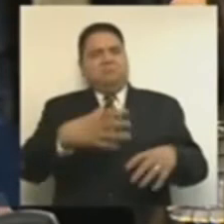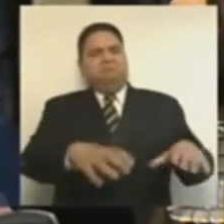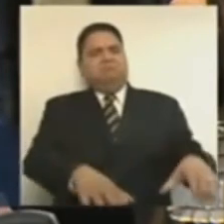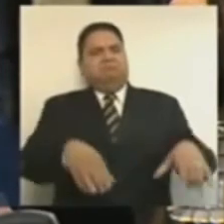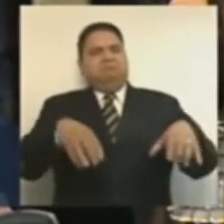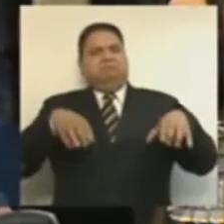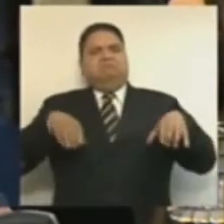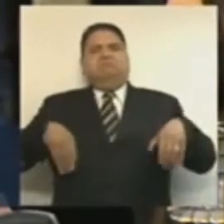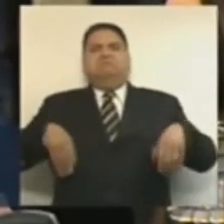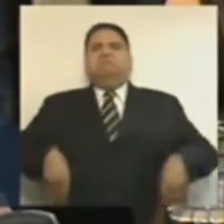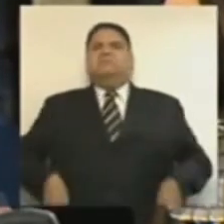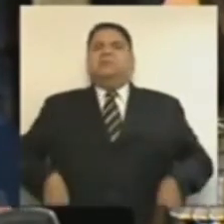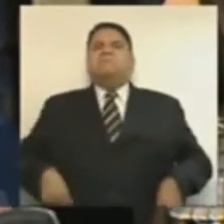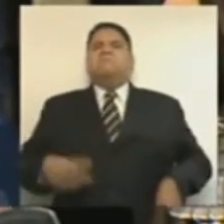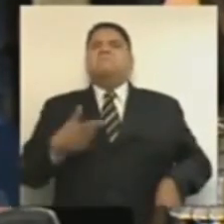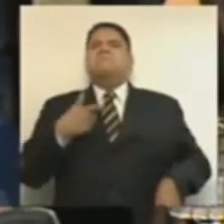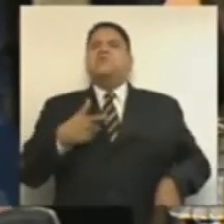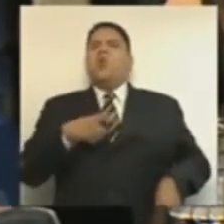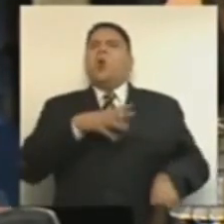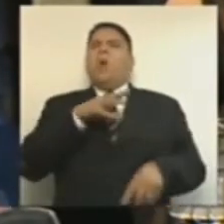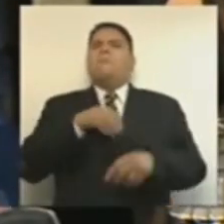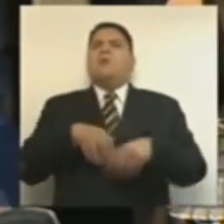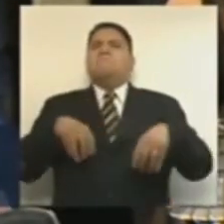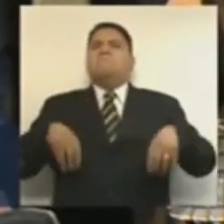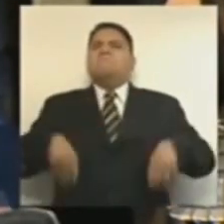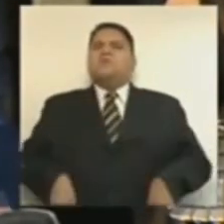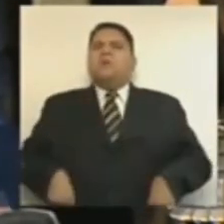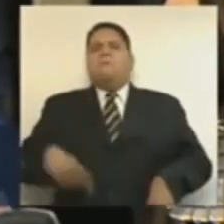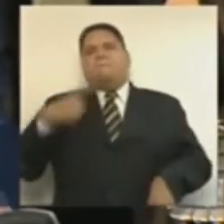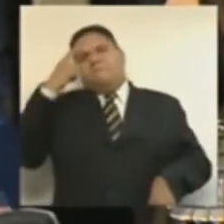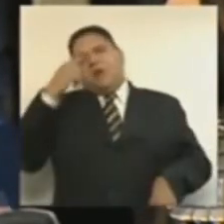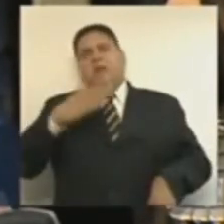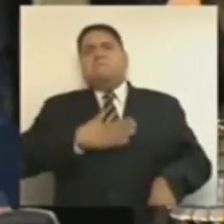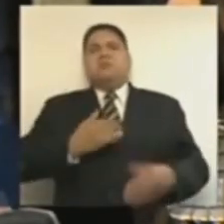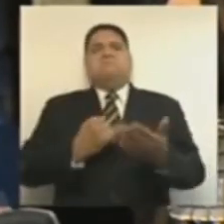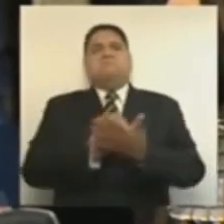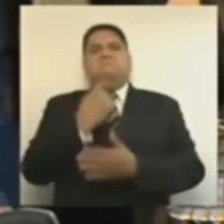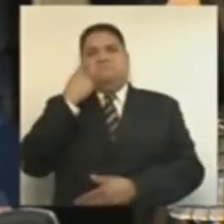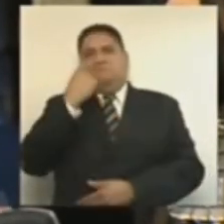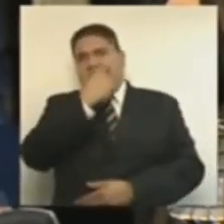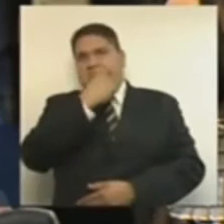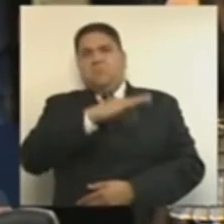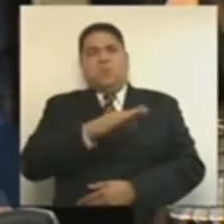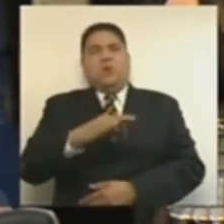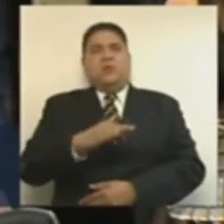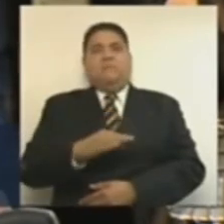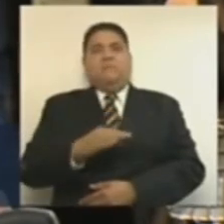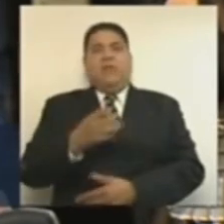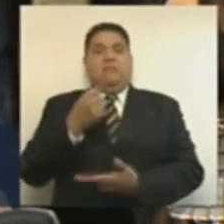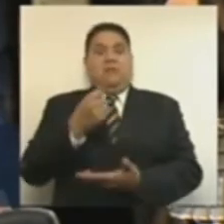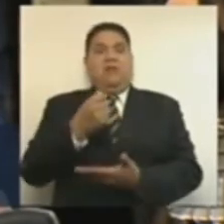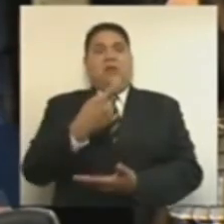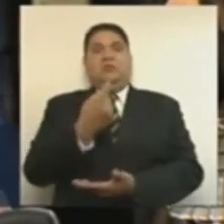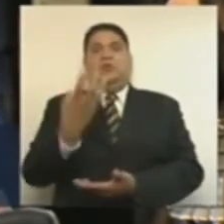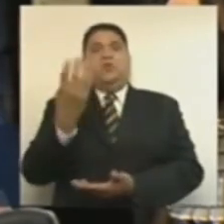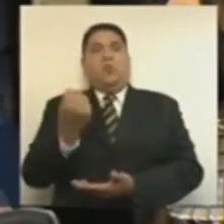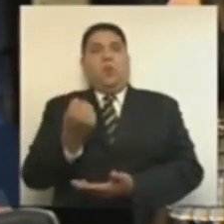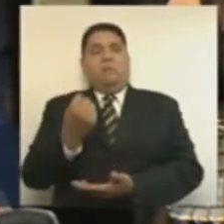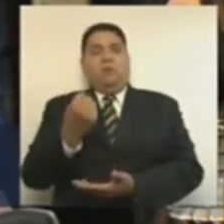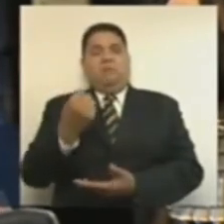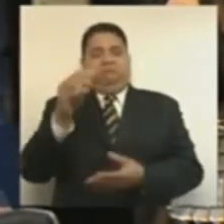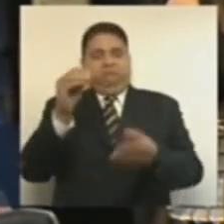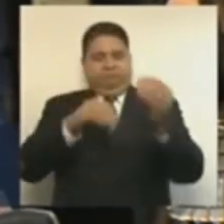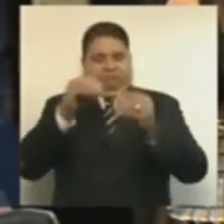causas, y que quiere destruir los 109 fideicomisos y no puede más, sino también los incluiría en la